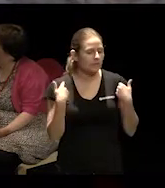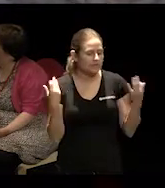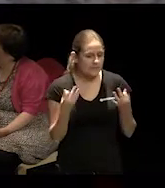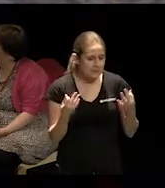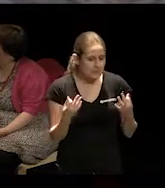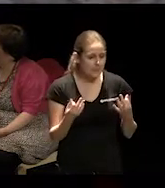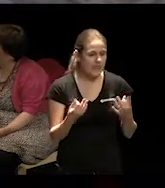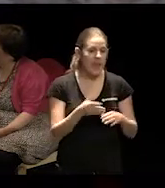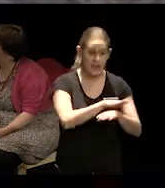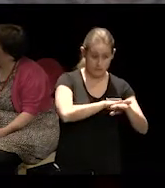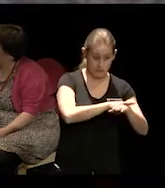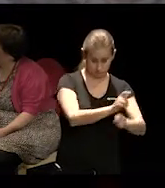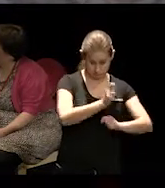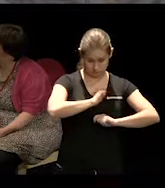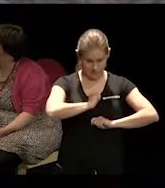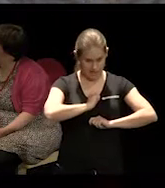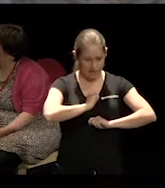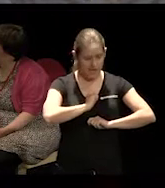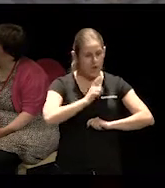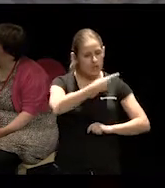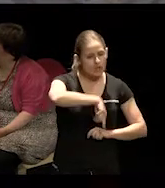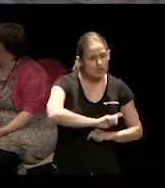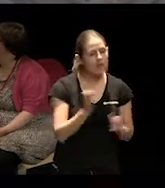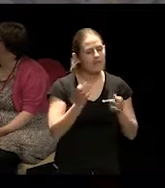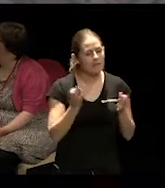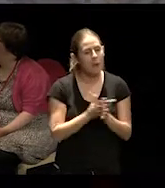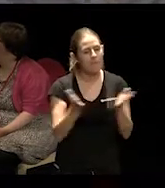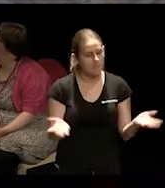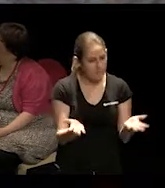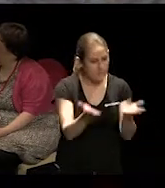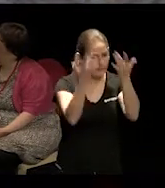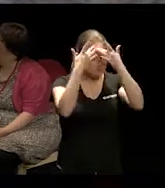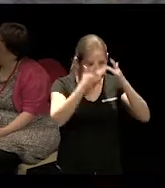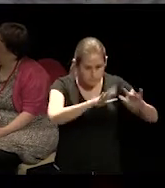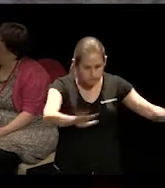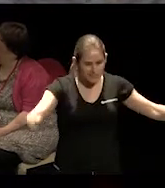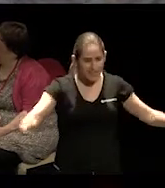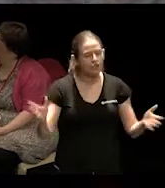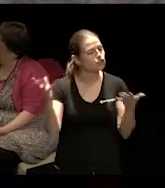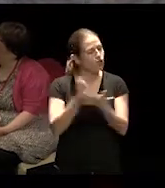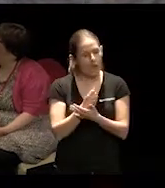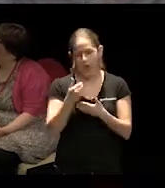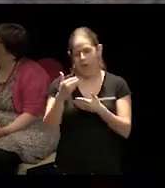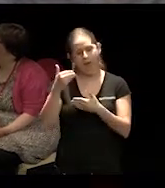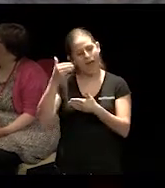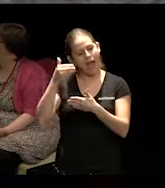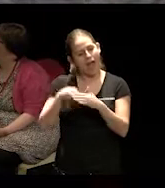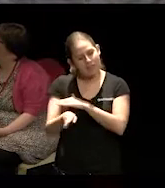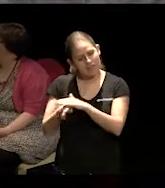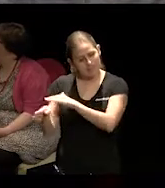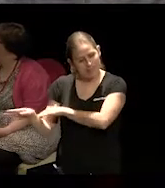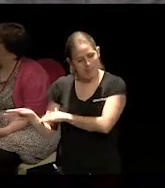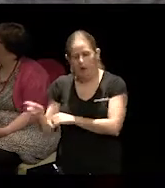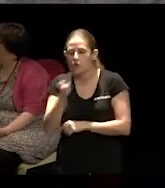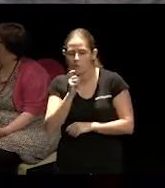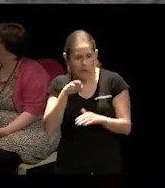del Estado de difundir, promover, impulsar todo lo que es la accesibilidad a los medios audiovisuales a través del subtitulado